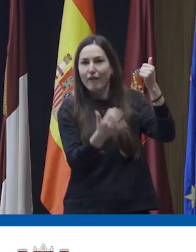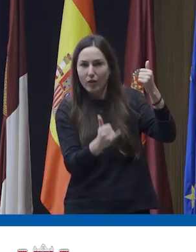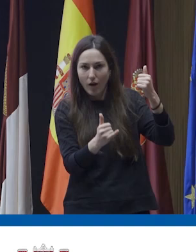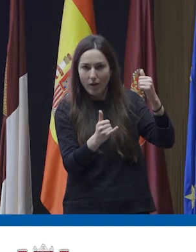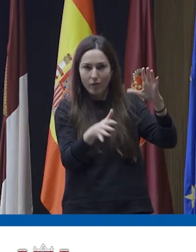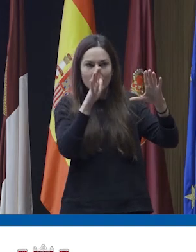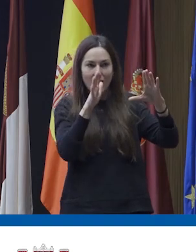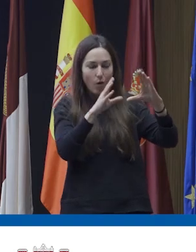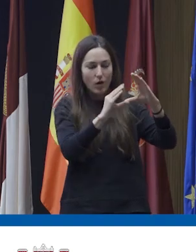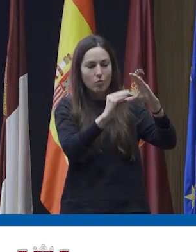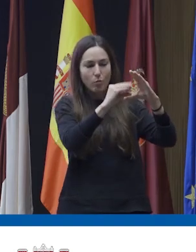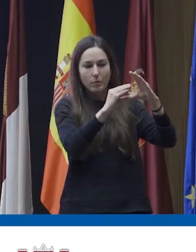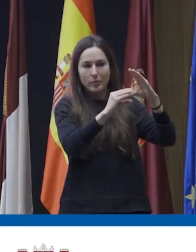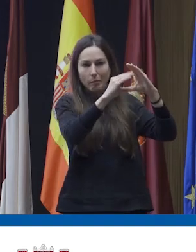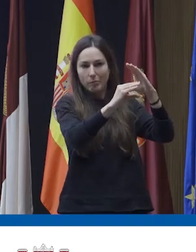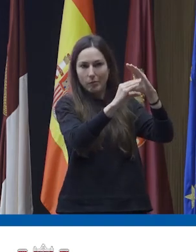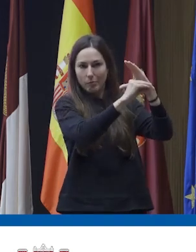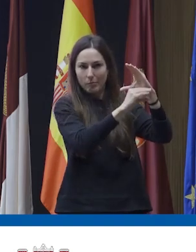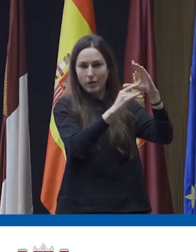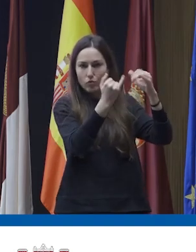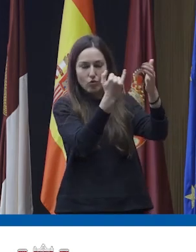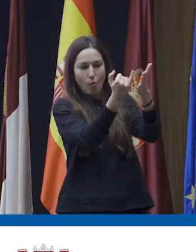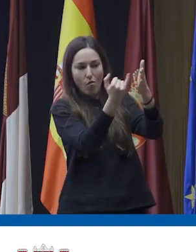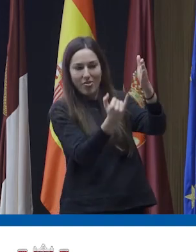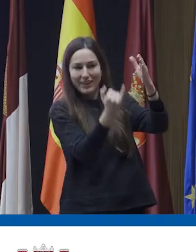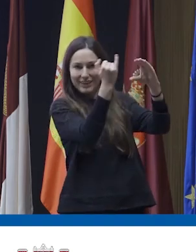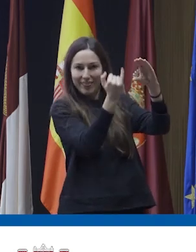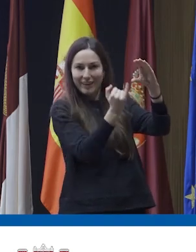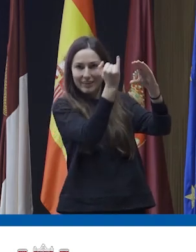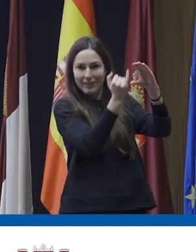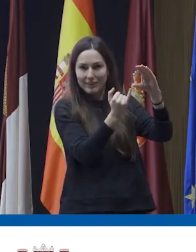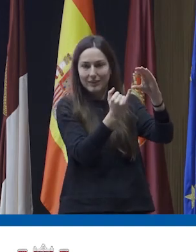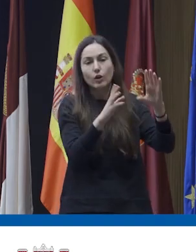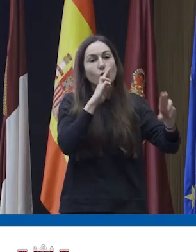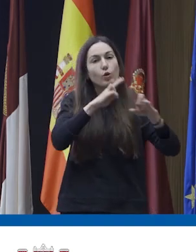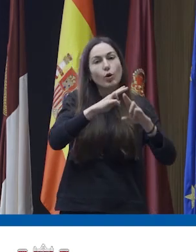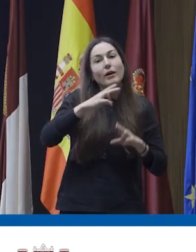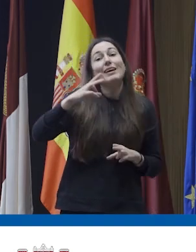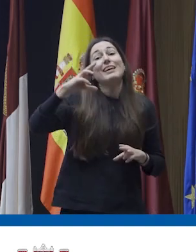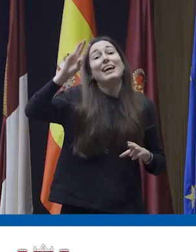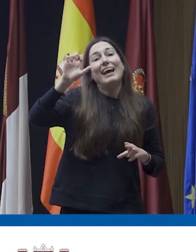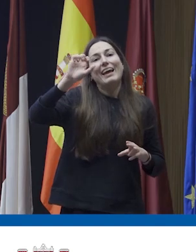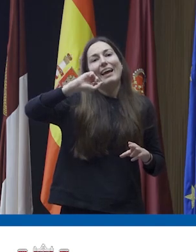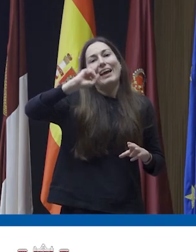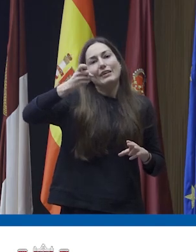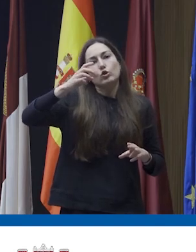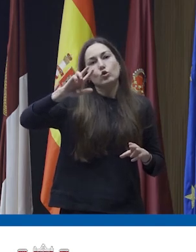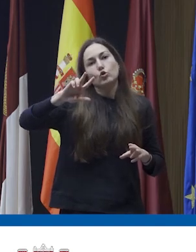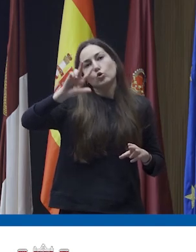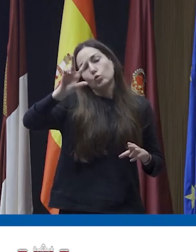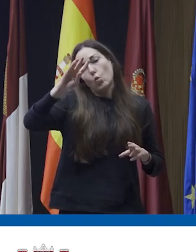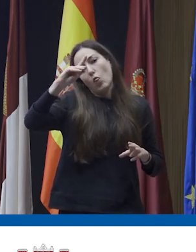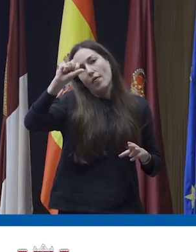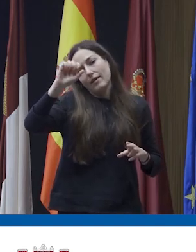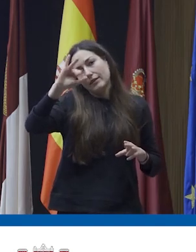encharcamiento de la retina y unas cicatrices, ¿vale? Que es lo que se llama la degeneración macular exudativa, ¿vale? Entonces, ¿qué